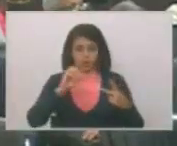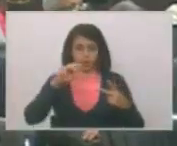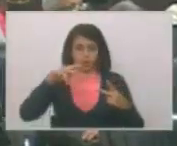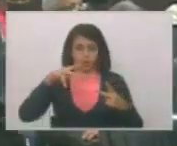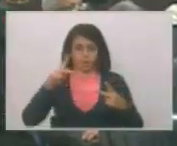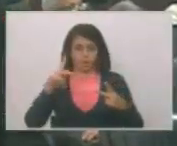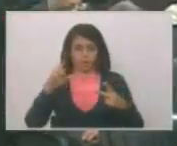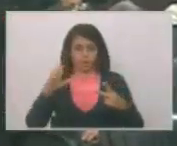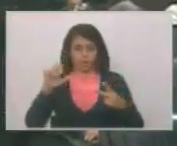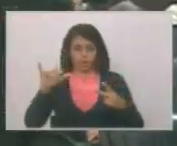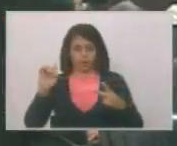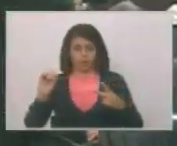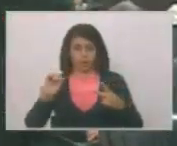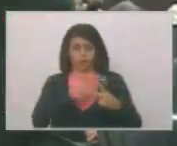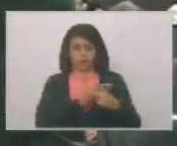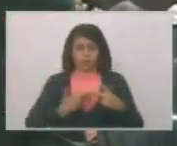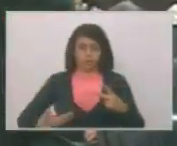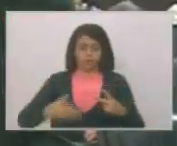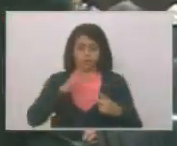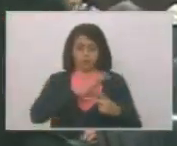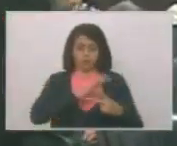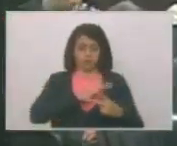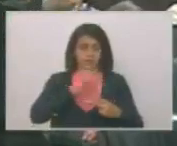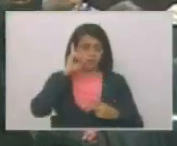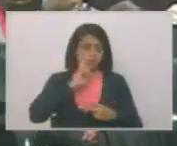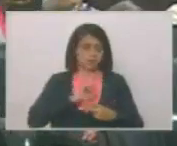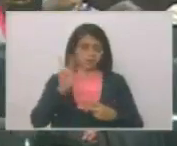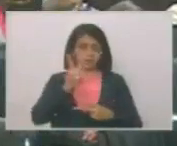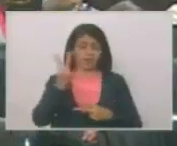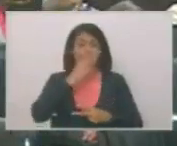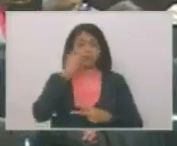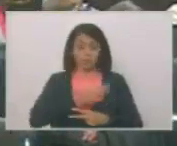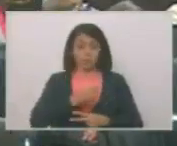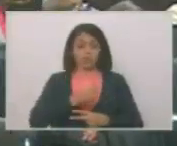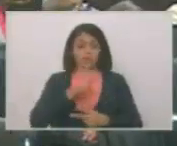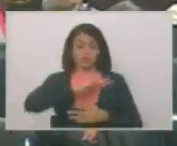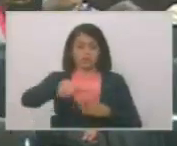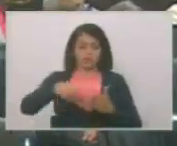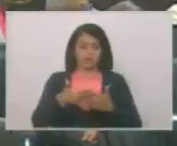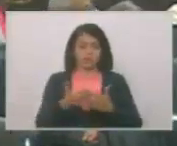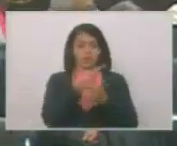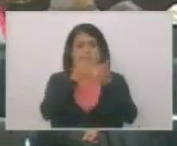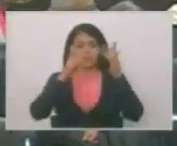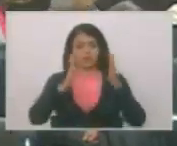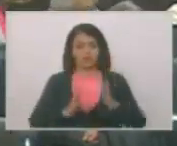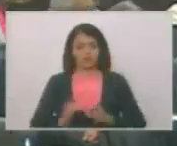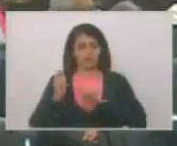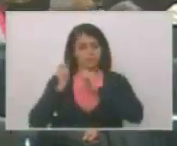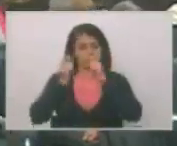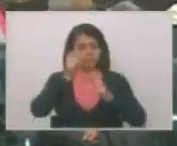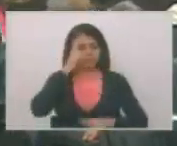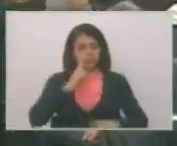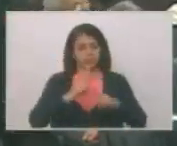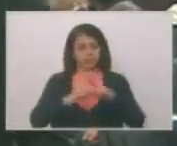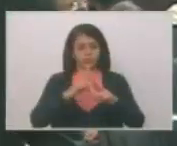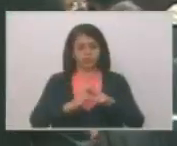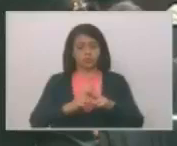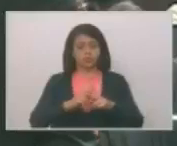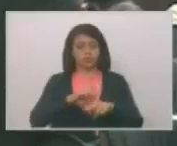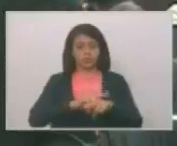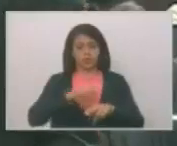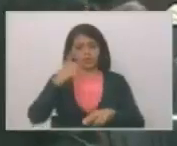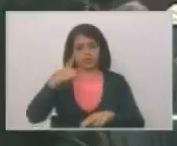actualmente presidente de la Sociedad Bolivariana de Venezuela, ratifican pues y confirman que el libertador se le confirió el título de doctor en